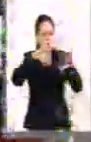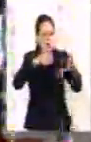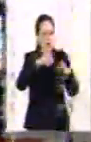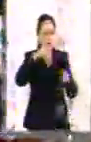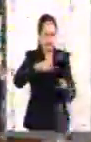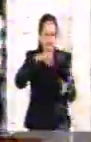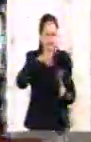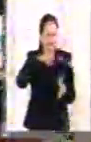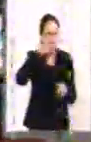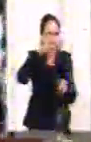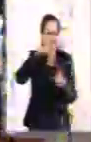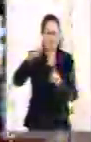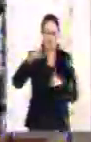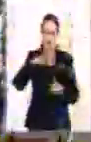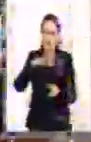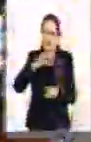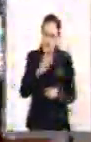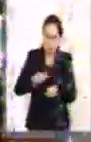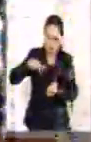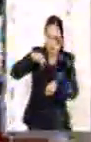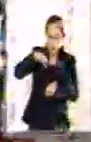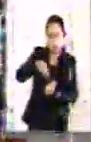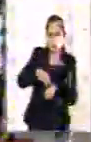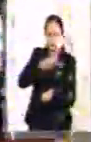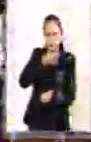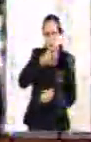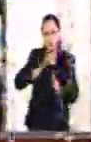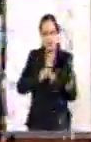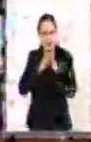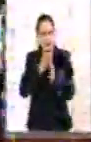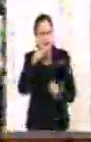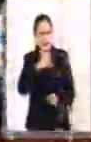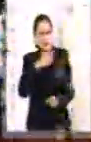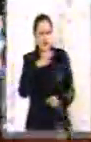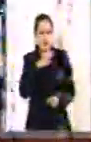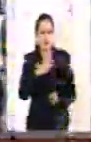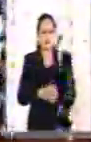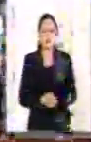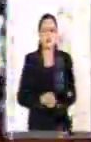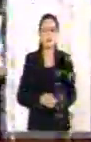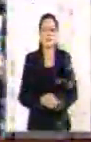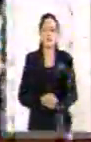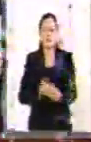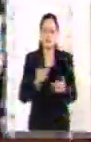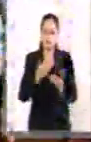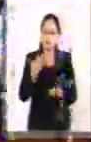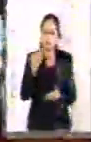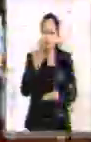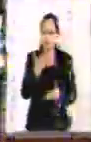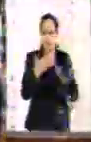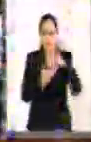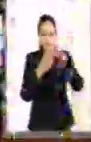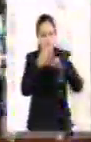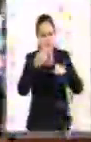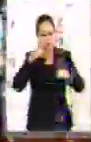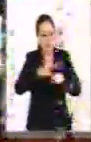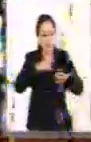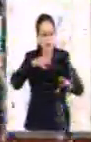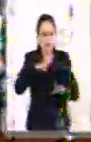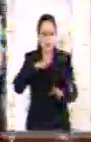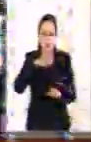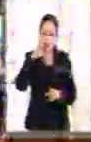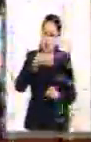estábamos utilizando la tribuna en ese momento. Yo le solicito a la mesa directiva que no se tenga